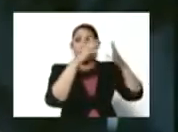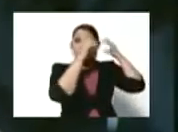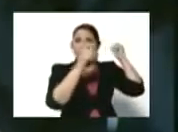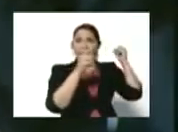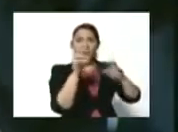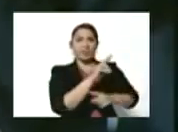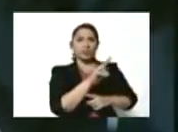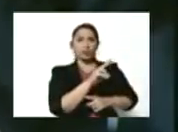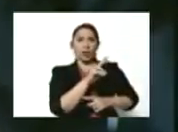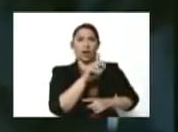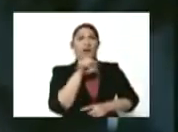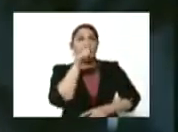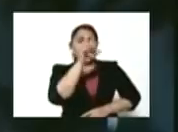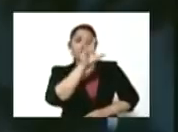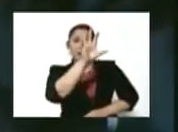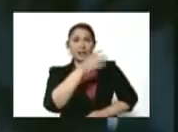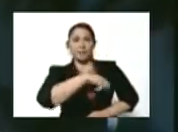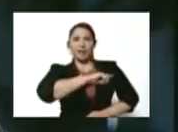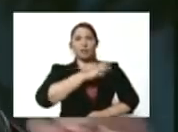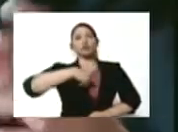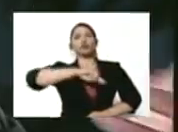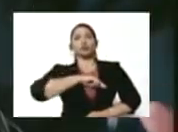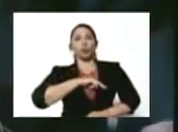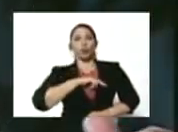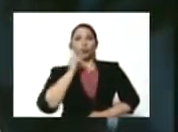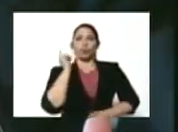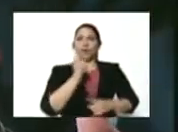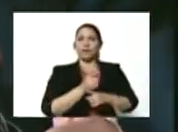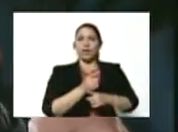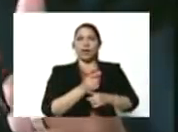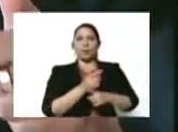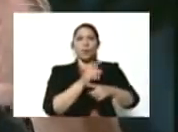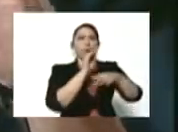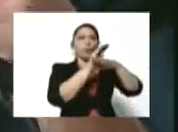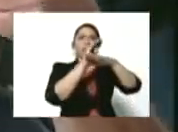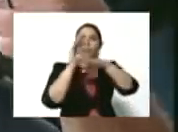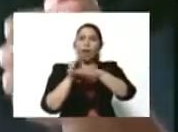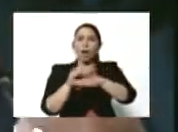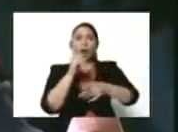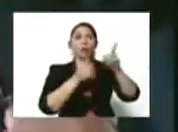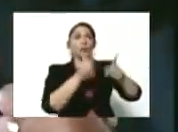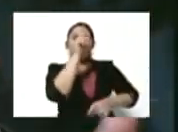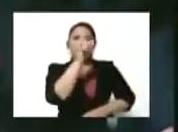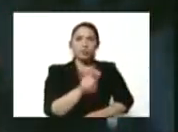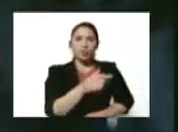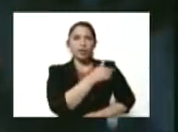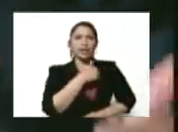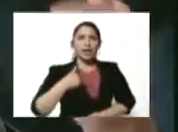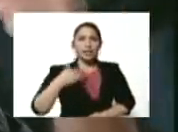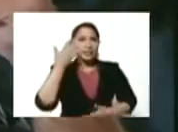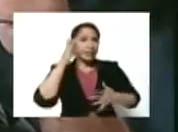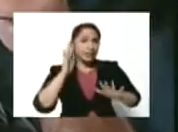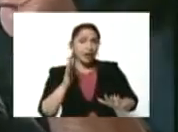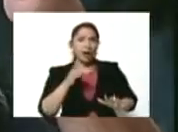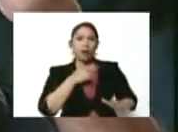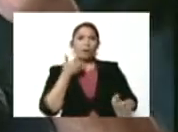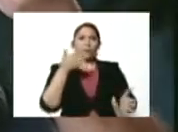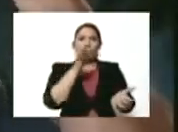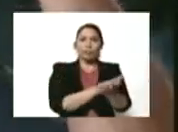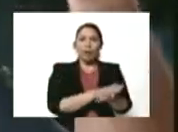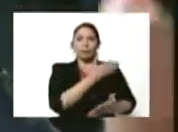España, nosotros le diéramos amparo a alguna persona que planeara asesinar al presidente Sánchez, que